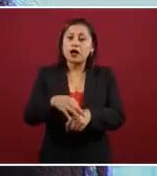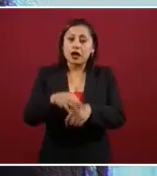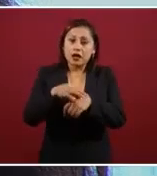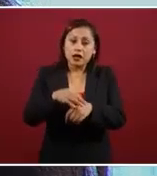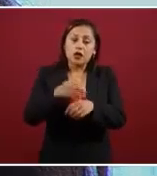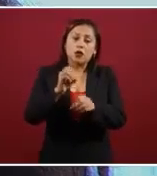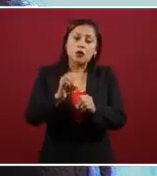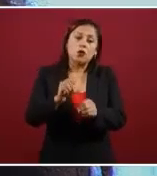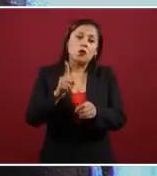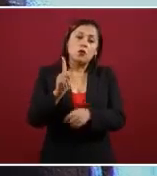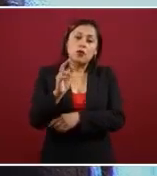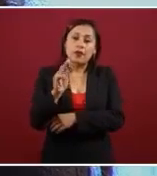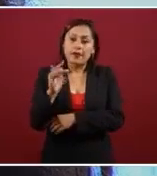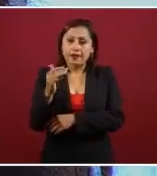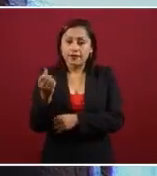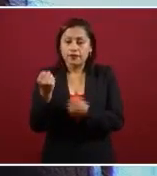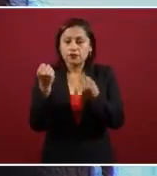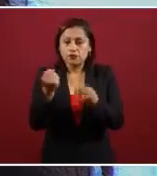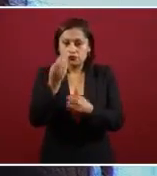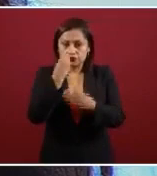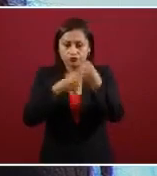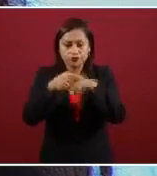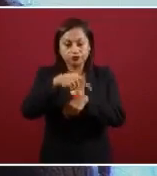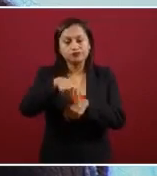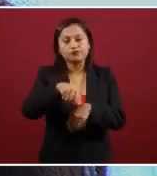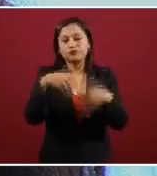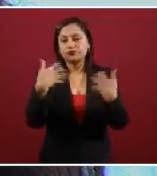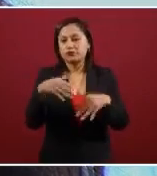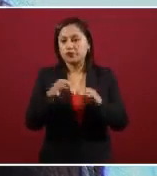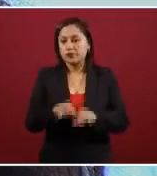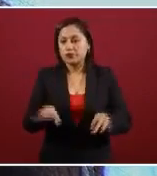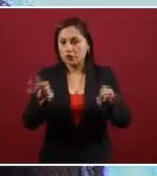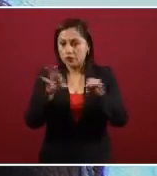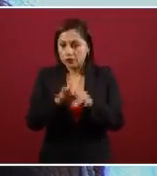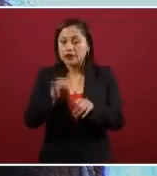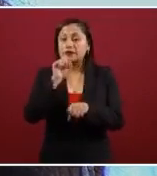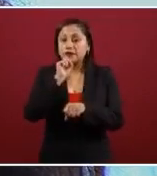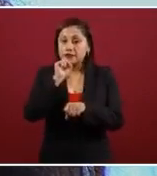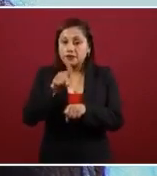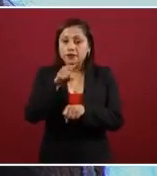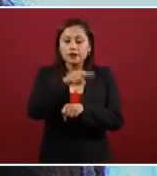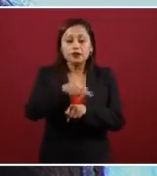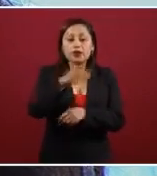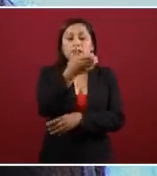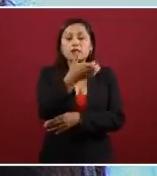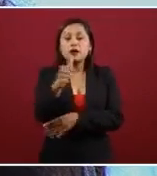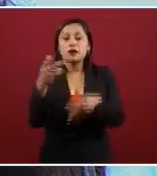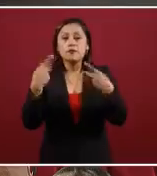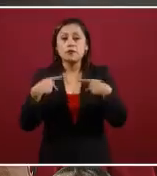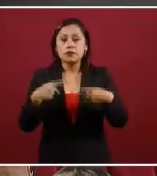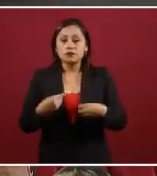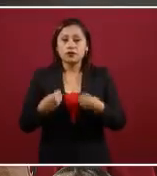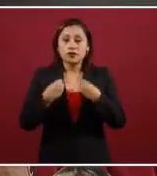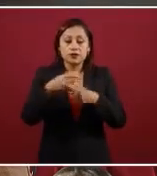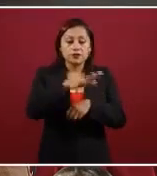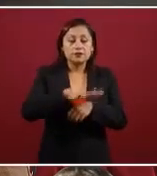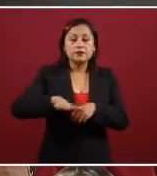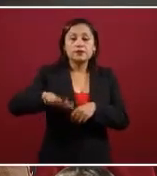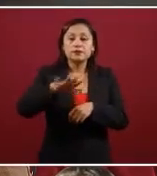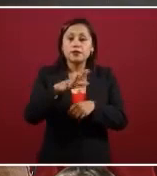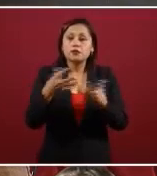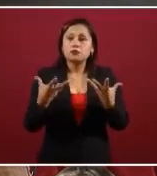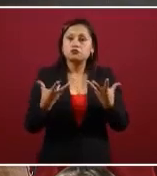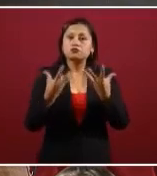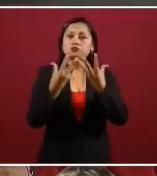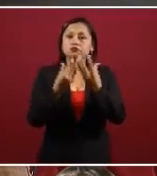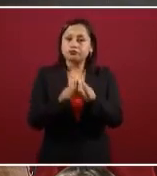comunidades, muy importante. La confianza para volver a reunirse, a reconstruir, que por casos de